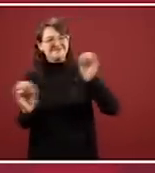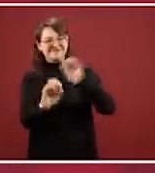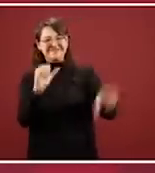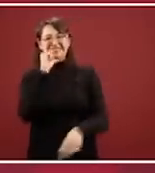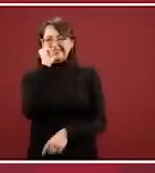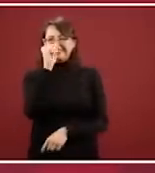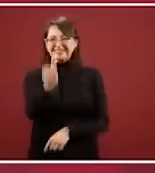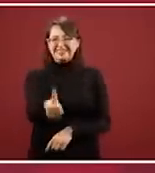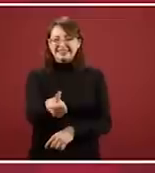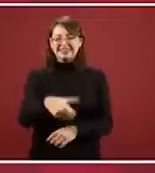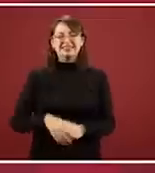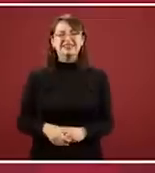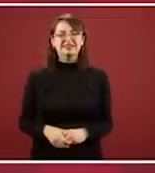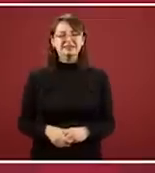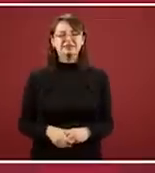Tenemos que